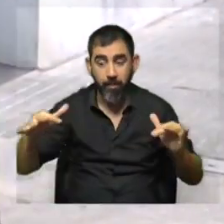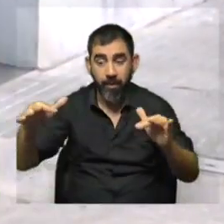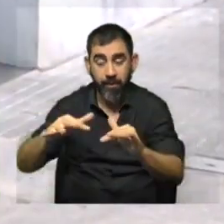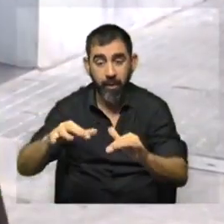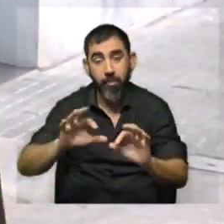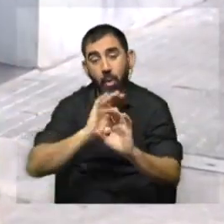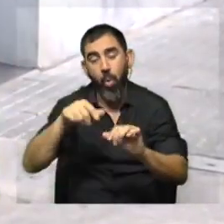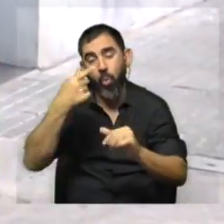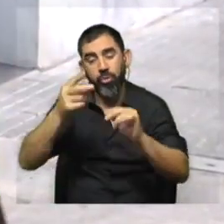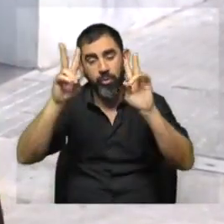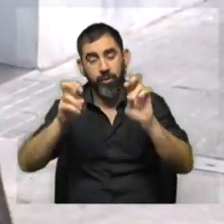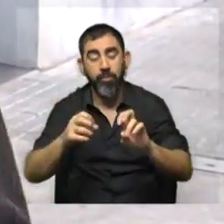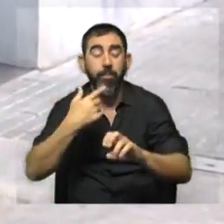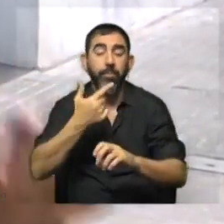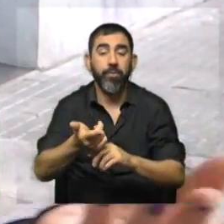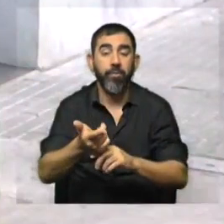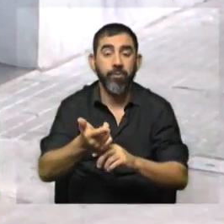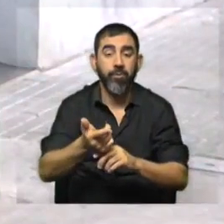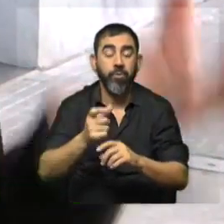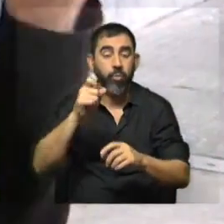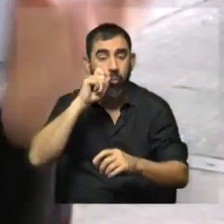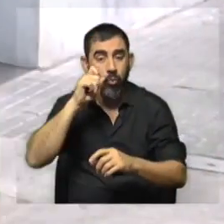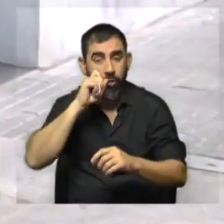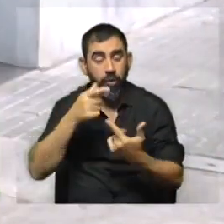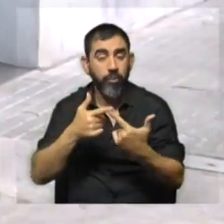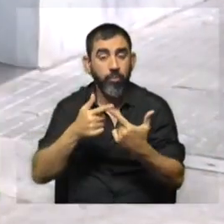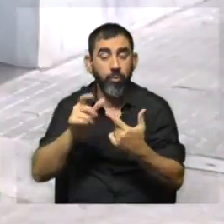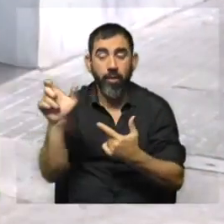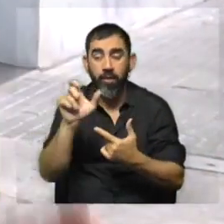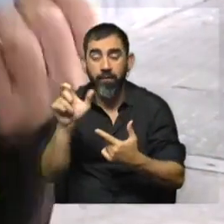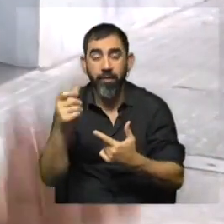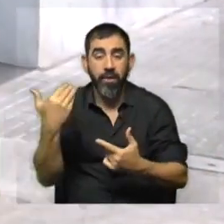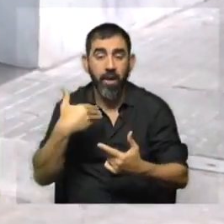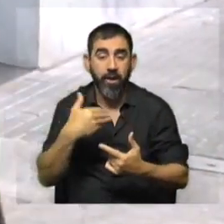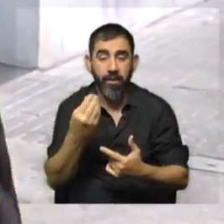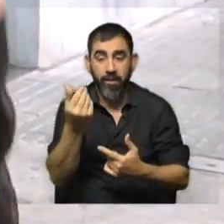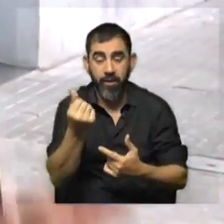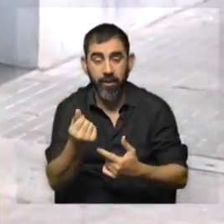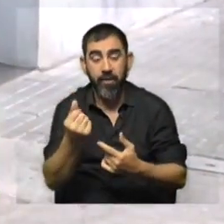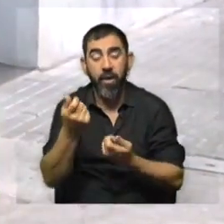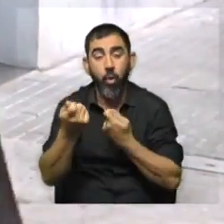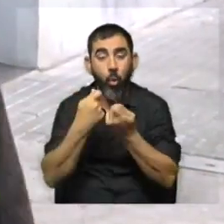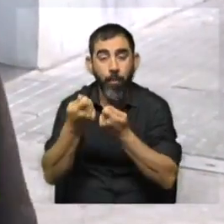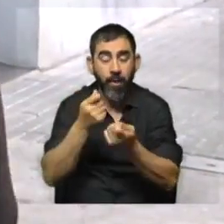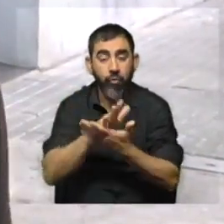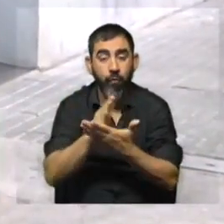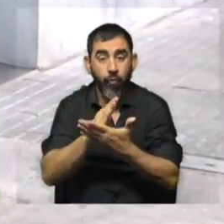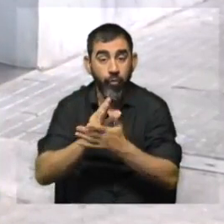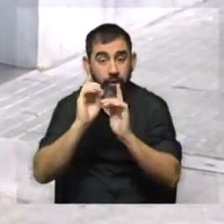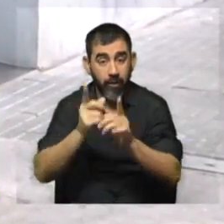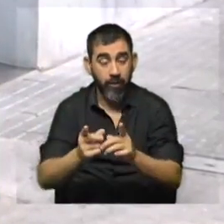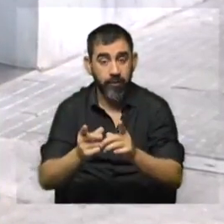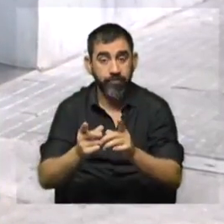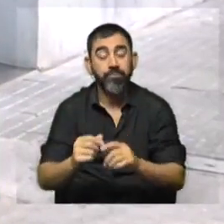luego por otros factores, como es el caso del turismo, con la diferencia cambiaria que tenemos con Argentina, el comercio de frontera, y